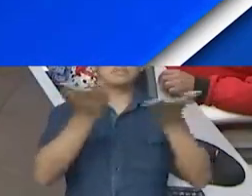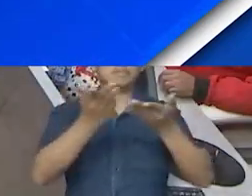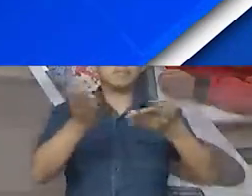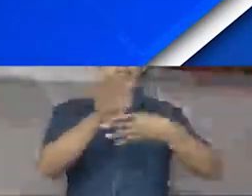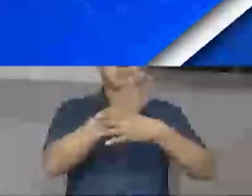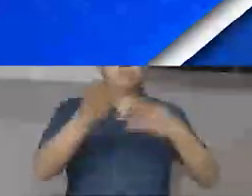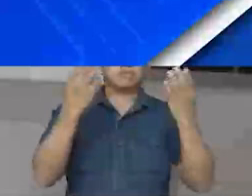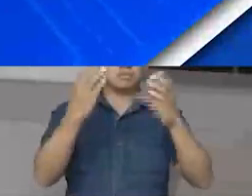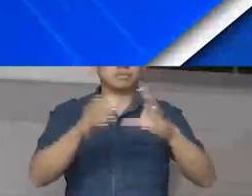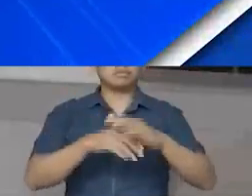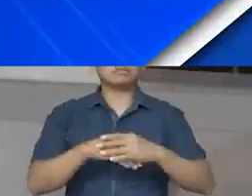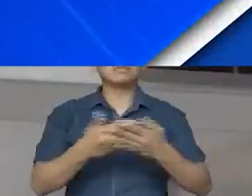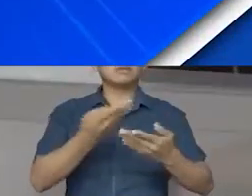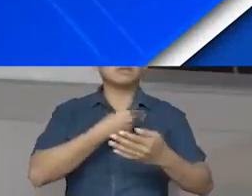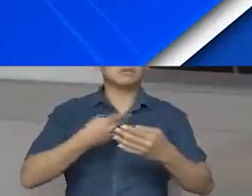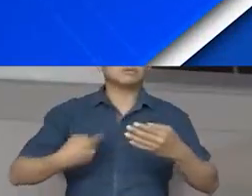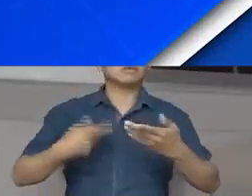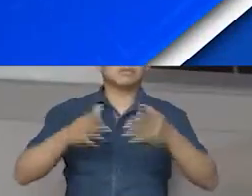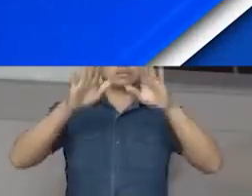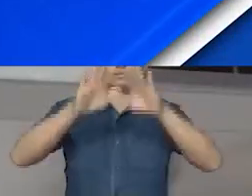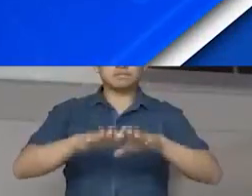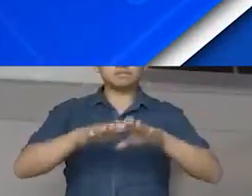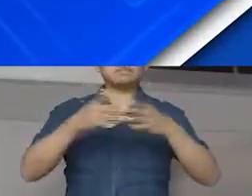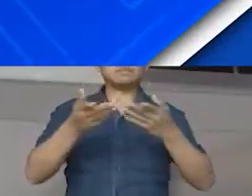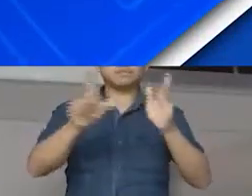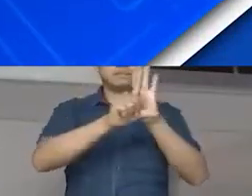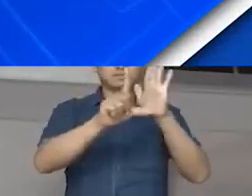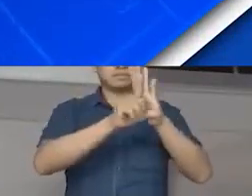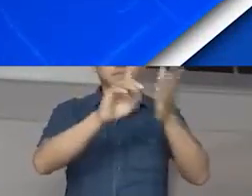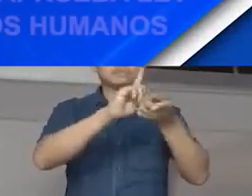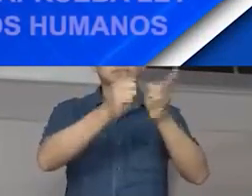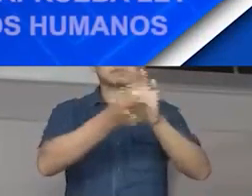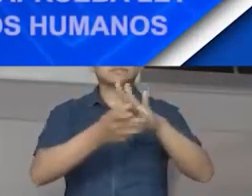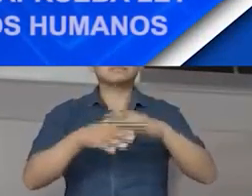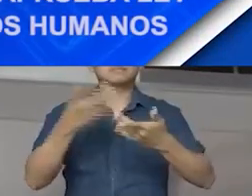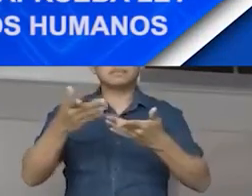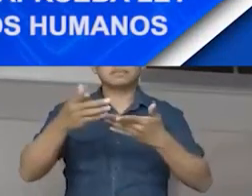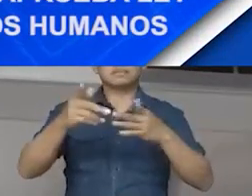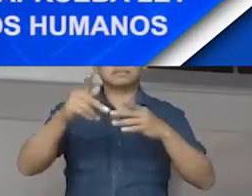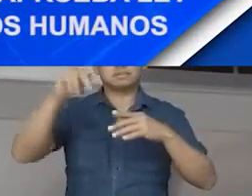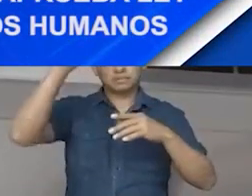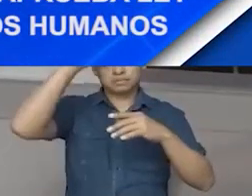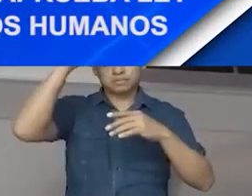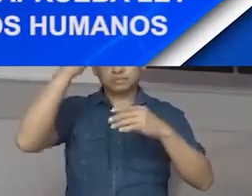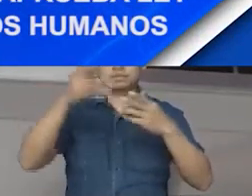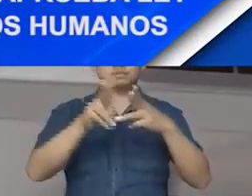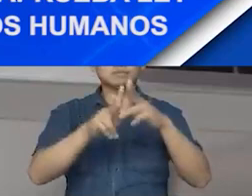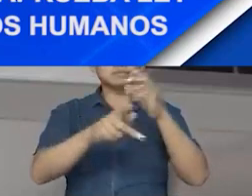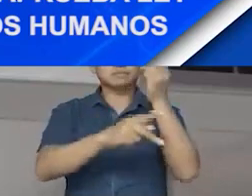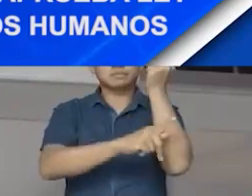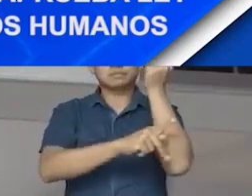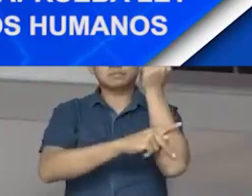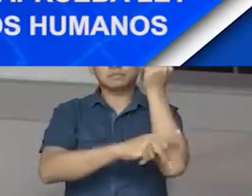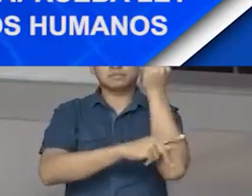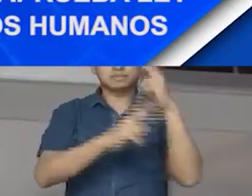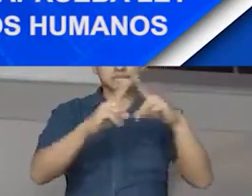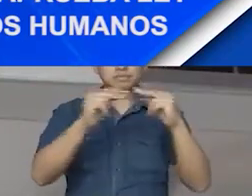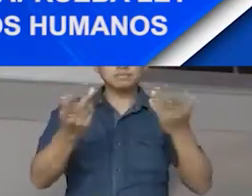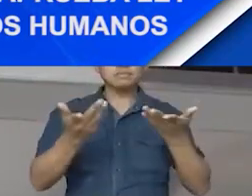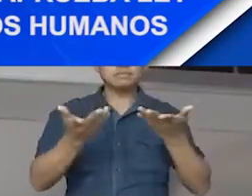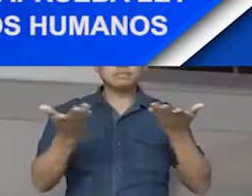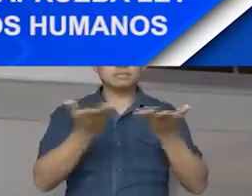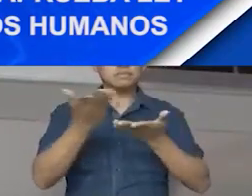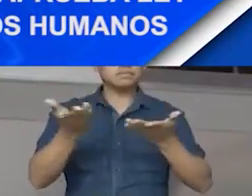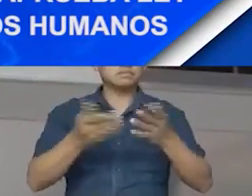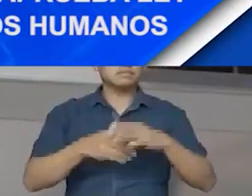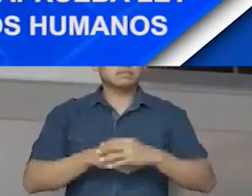muebles e inmuebles. Por ministerio de la presente ley se transfiere a favor del Estado de la República de Nicaragua, a través de la